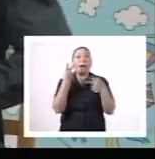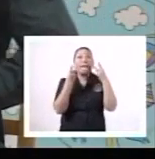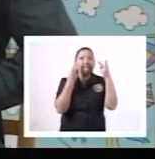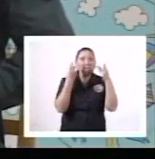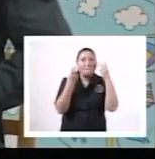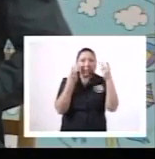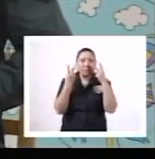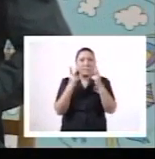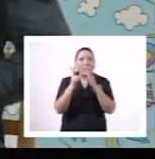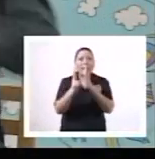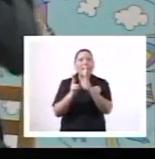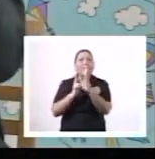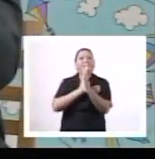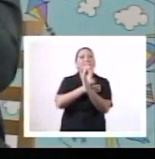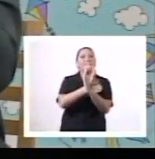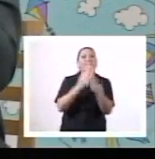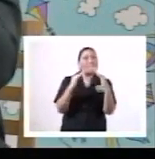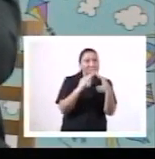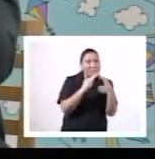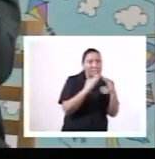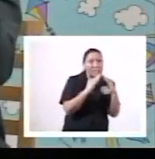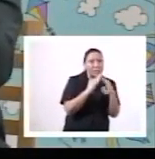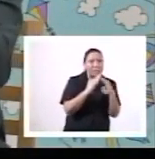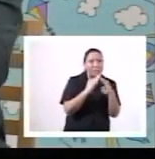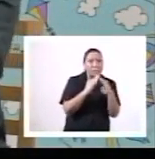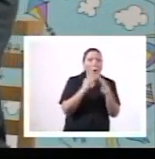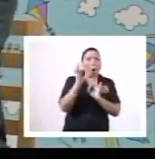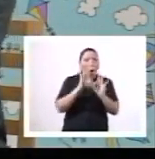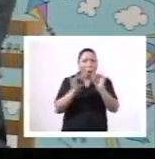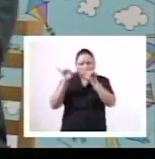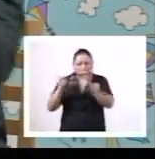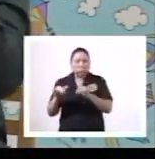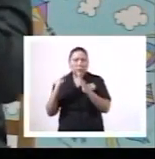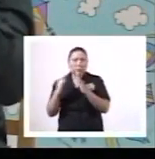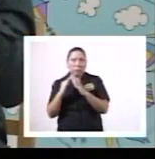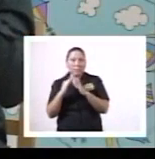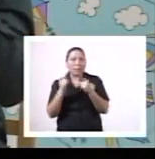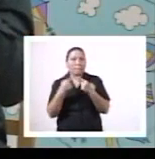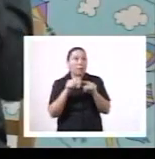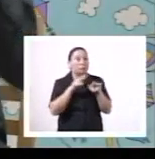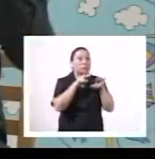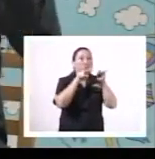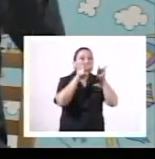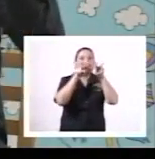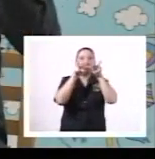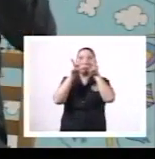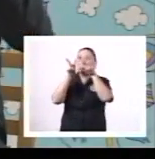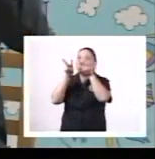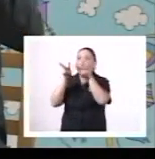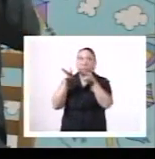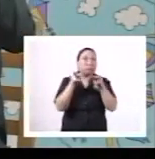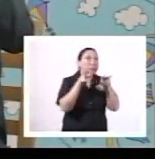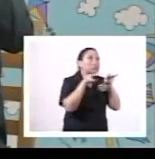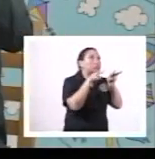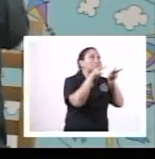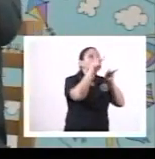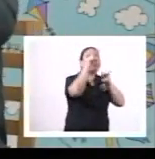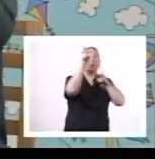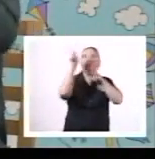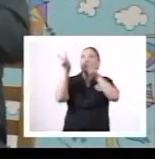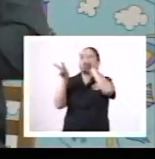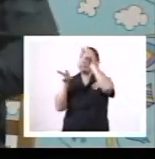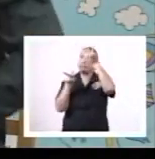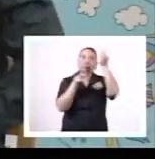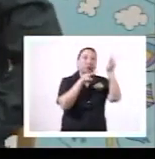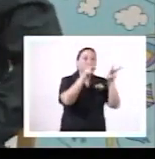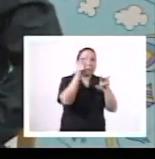veces quedarse en su casa, pero siempre observando todo lo que sucedía alrededor. Si miraba un camino de hormigas, se